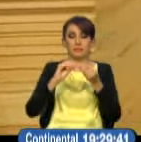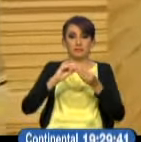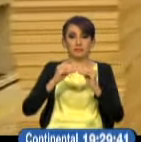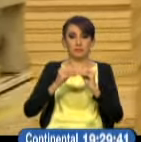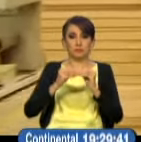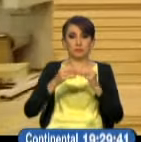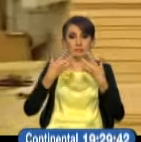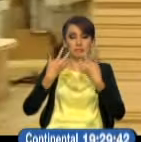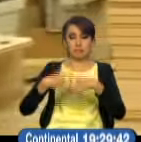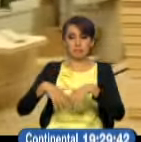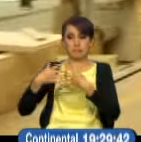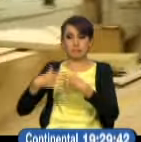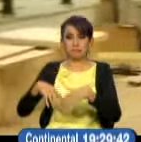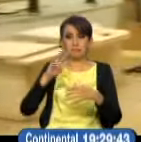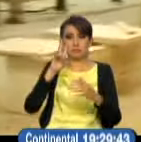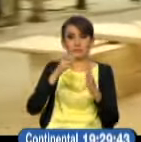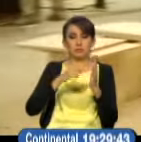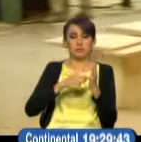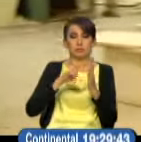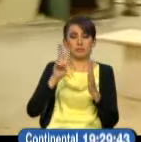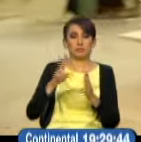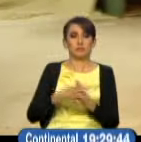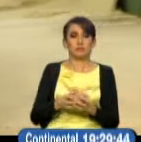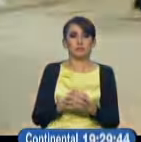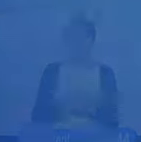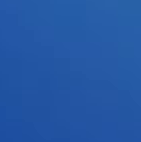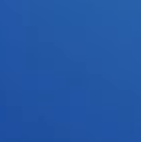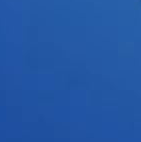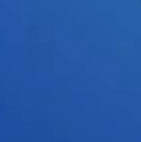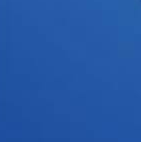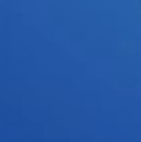de 2002 en este país del Cono Sur.